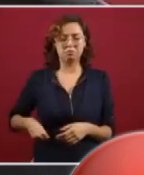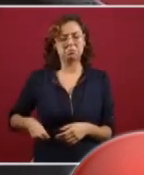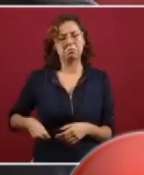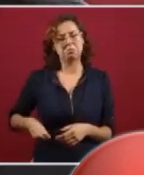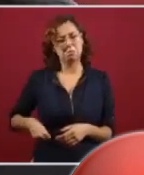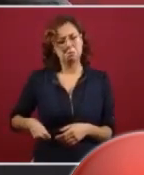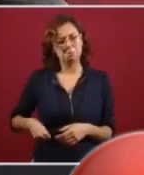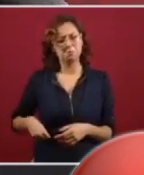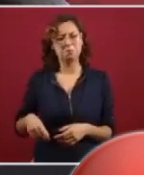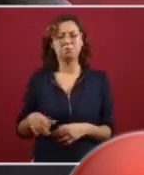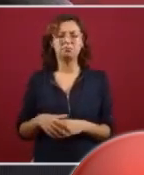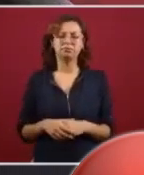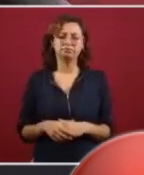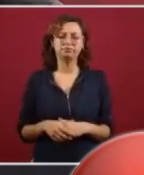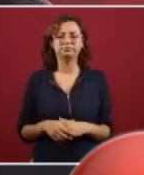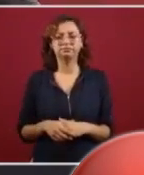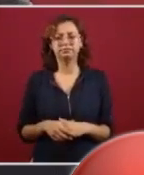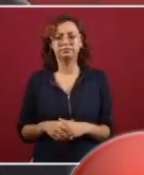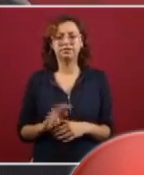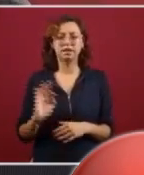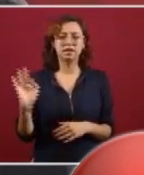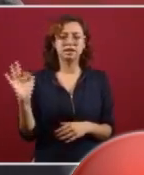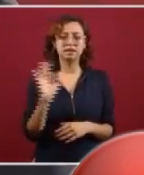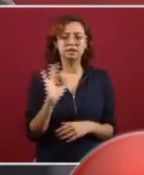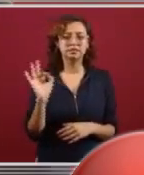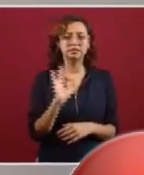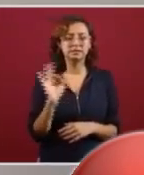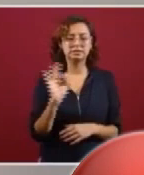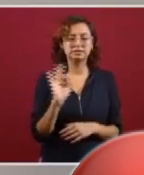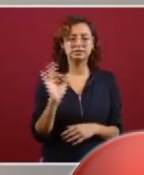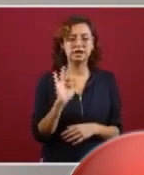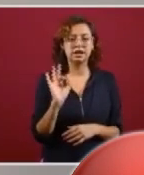Porque puede tratarse de